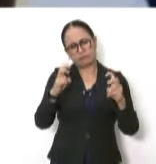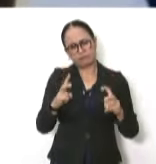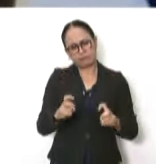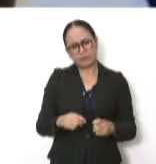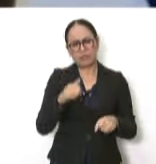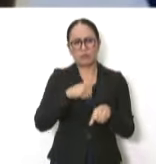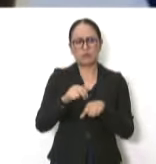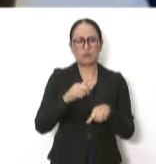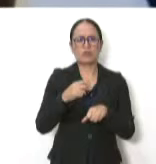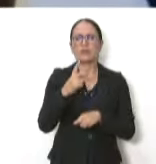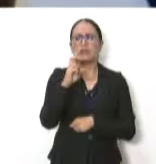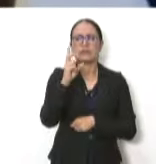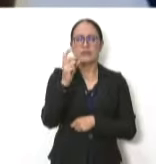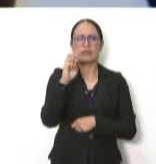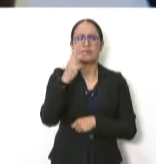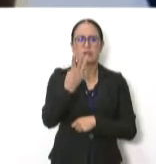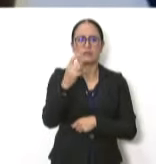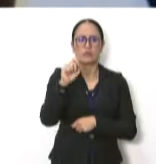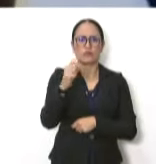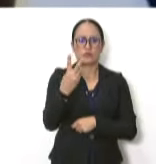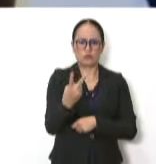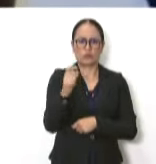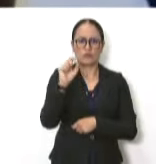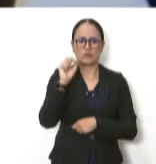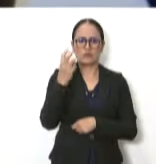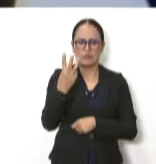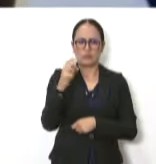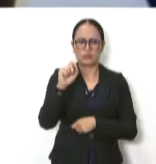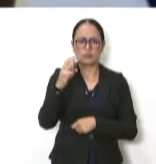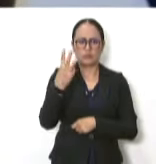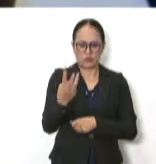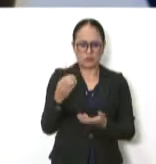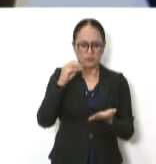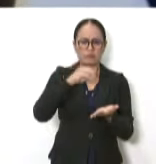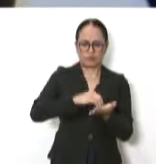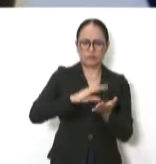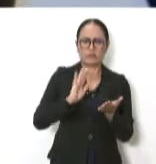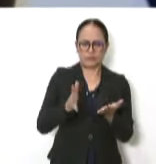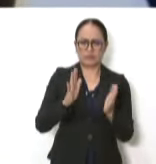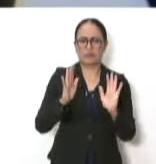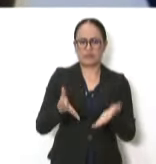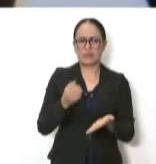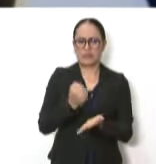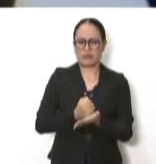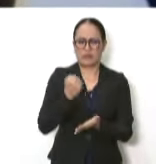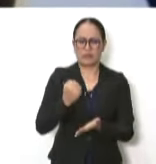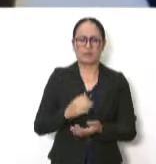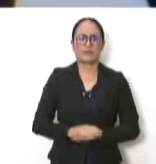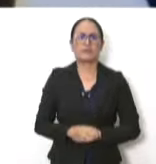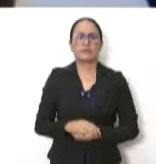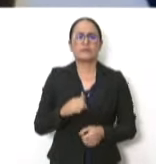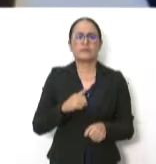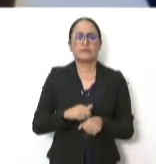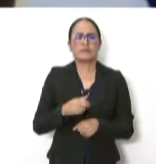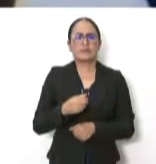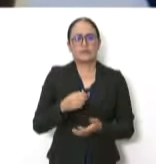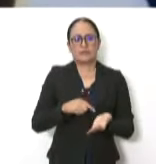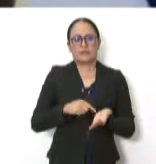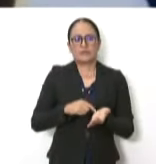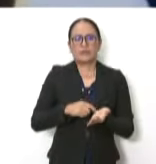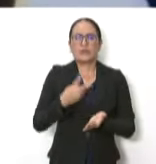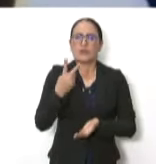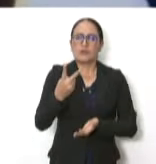en los numerales 3.2 y 3.3 del orden del día aprobado para esta sesión. Segundo, entre los